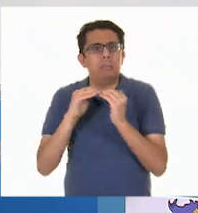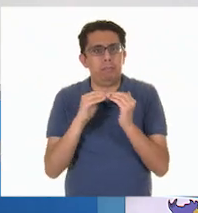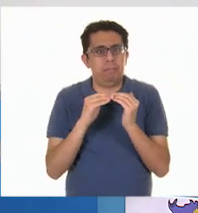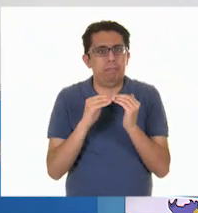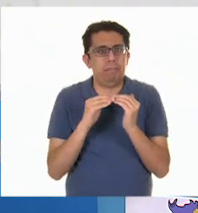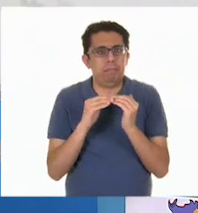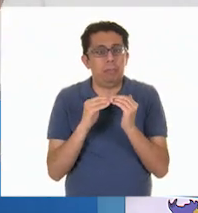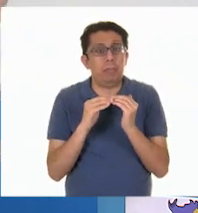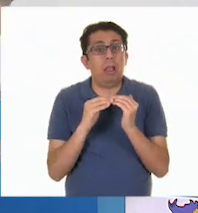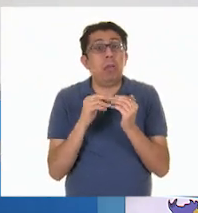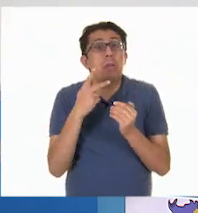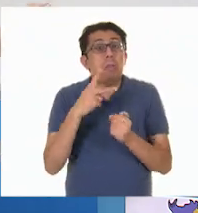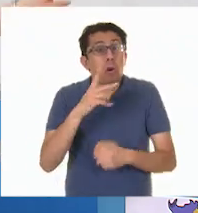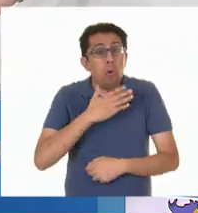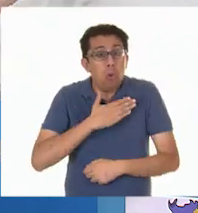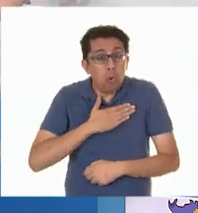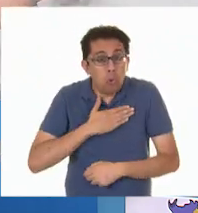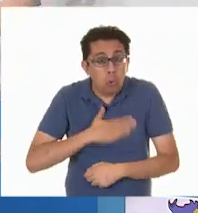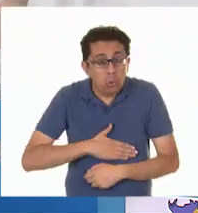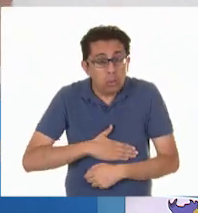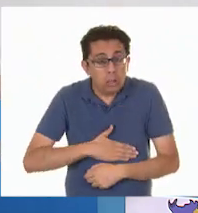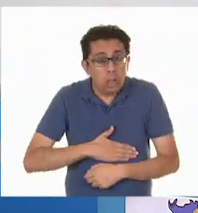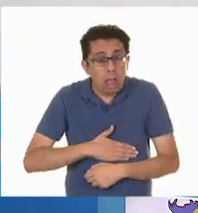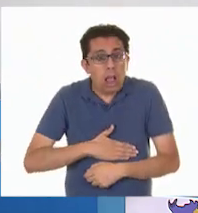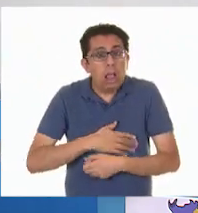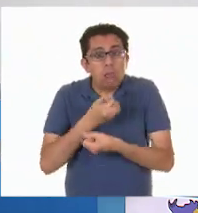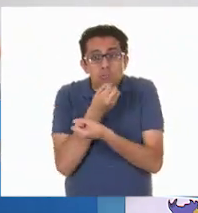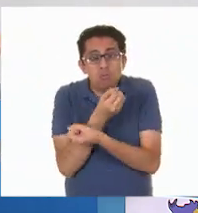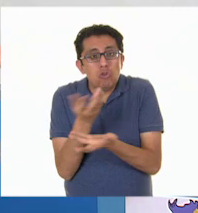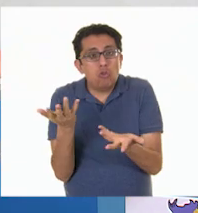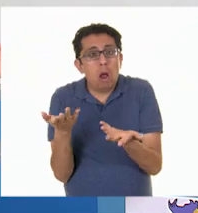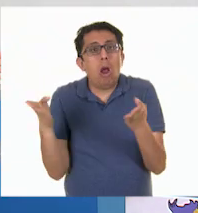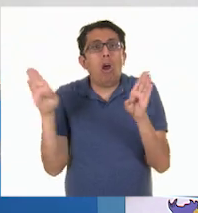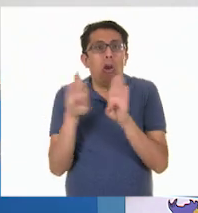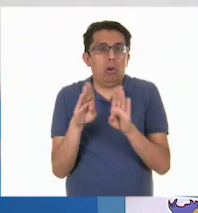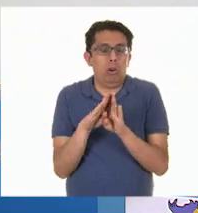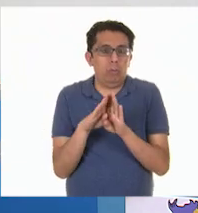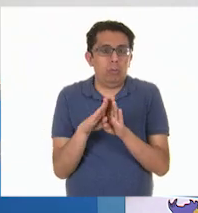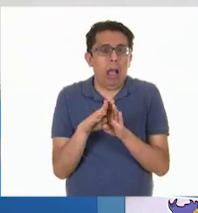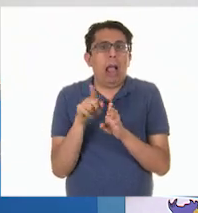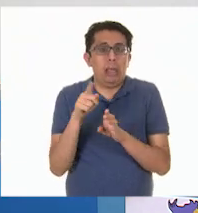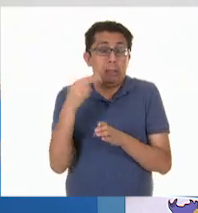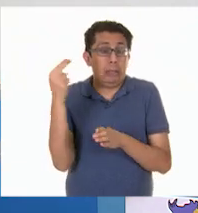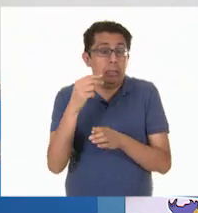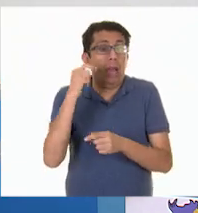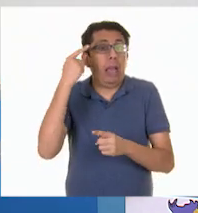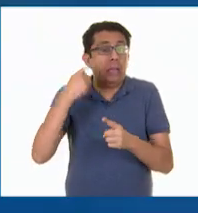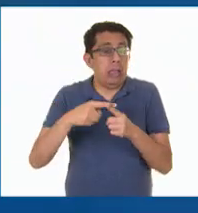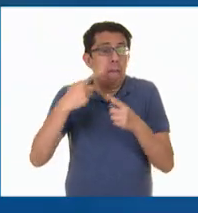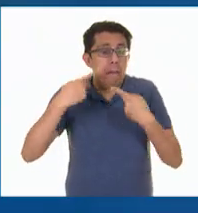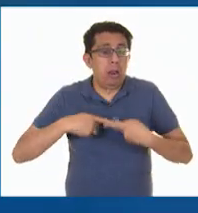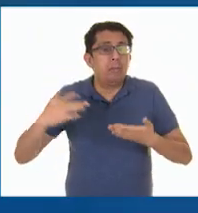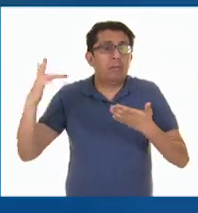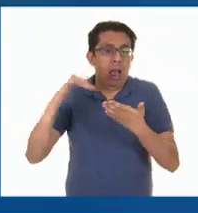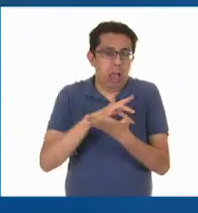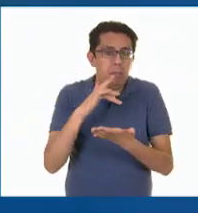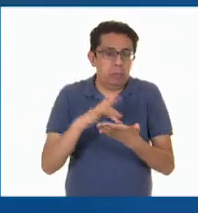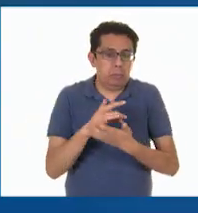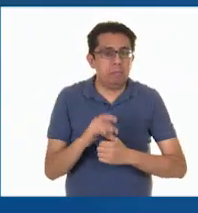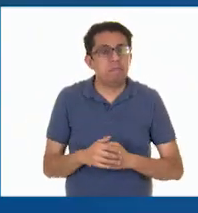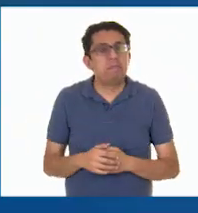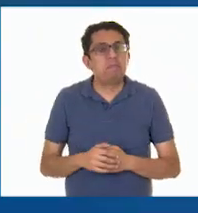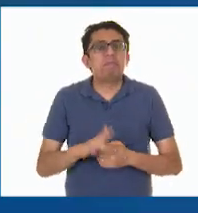bien importante, la impartición de la justicia y siempre tiene que haber quien apoye a quien tiene necesidad. Exactamente, maestra, tiene razón. Muchísimas gracias,